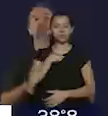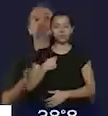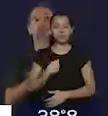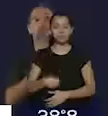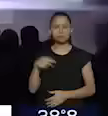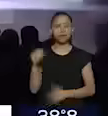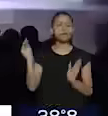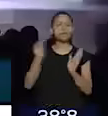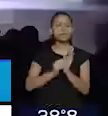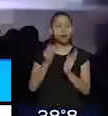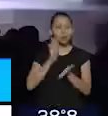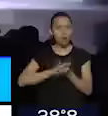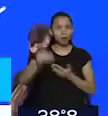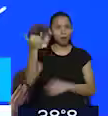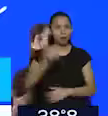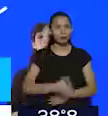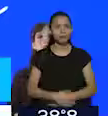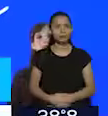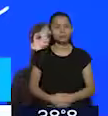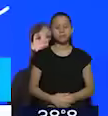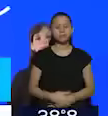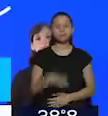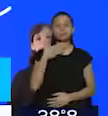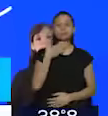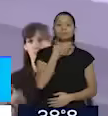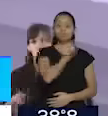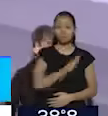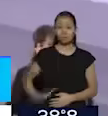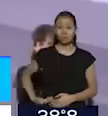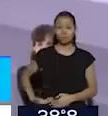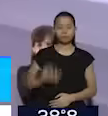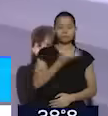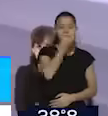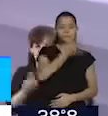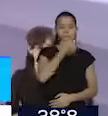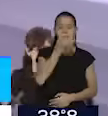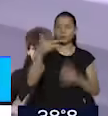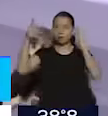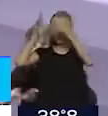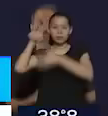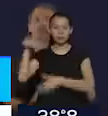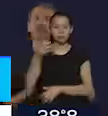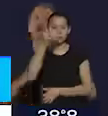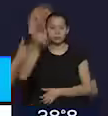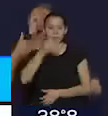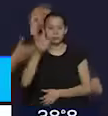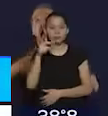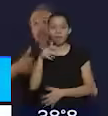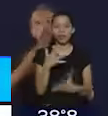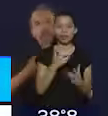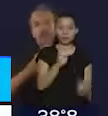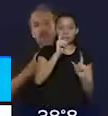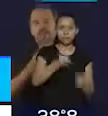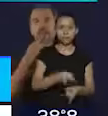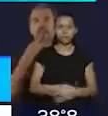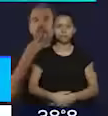Manuel adorni defendió la locución del presidente en davos y dijo que fue en defensa del Libre Mercado habitualmente los